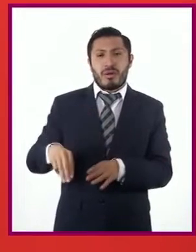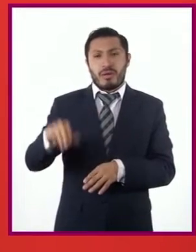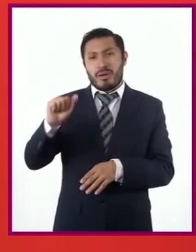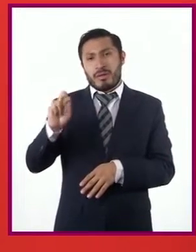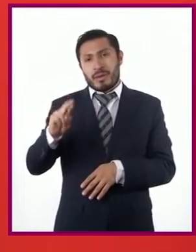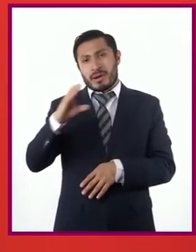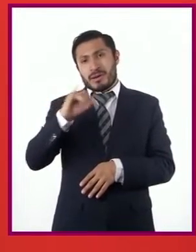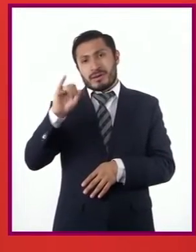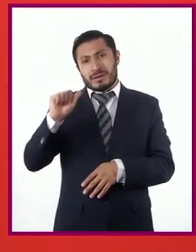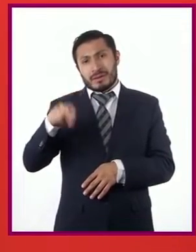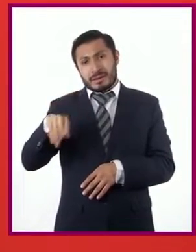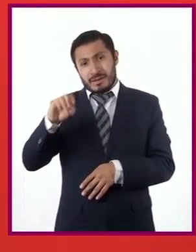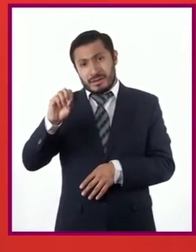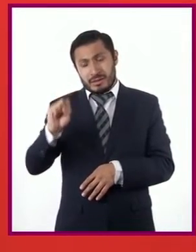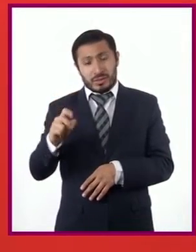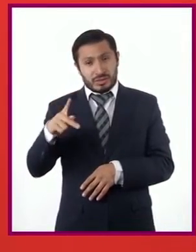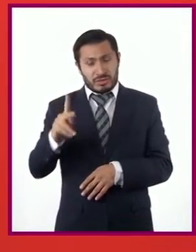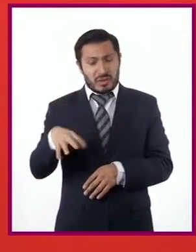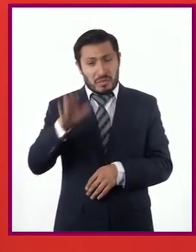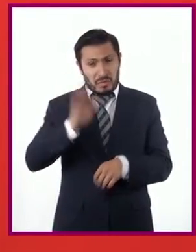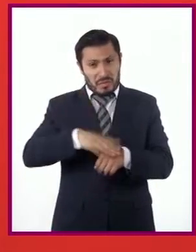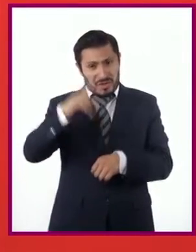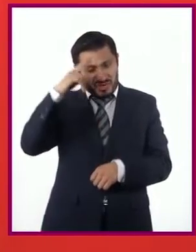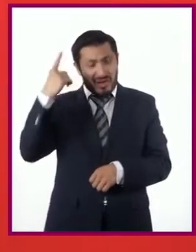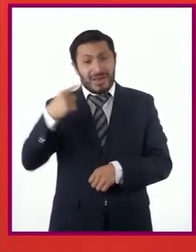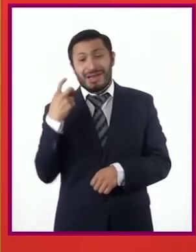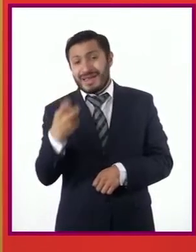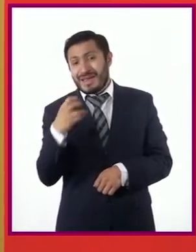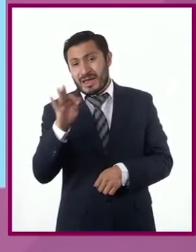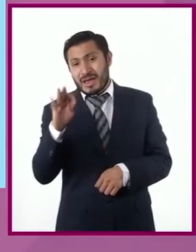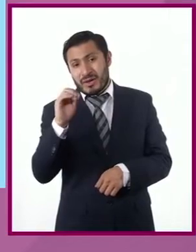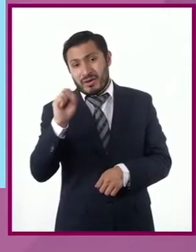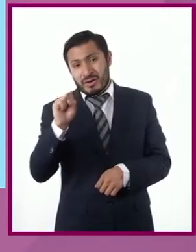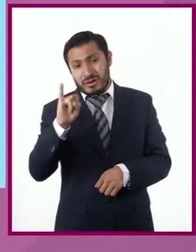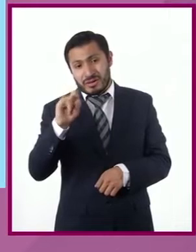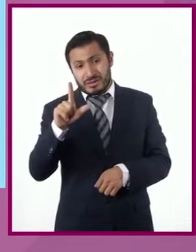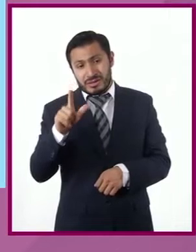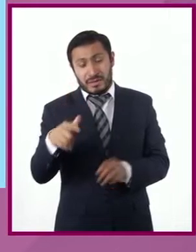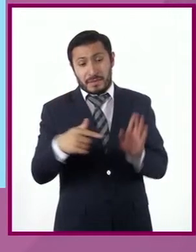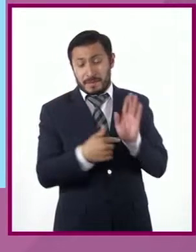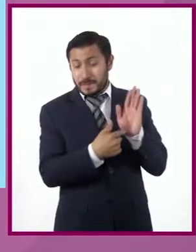es mucho más sencilla. Este fósil le pertenece a él.